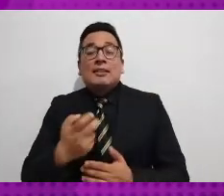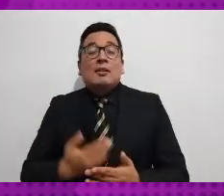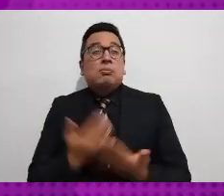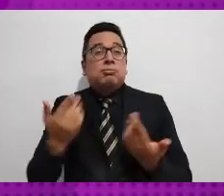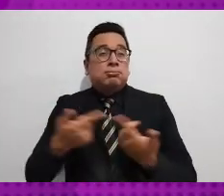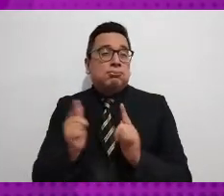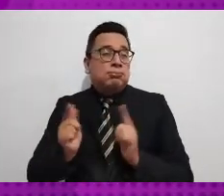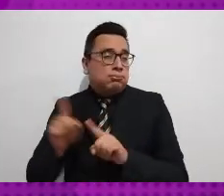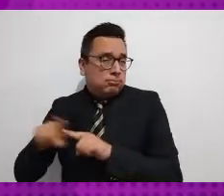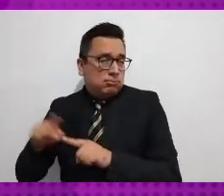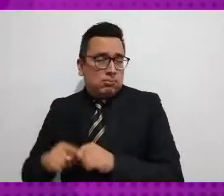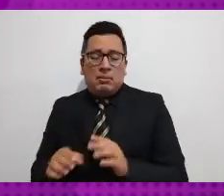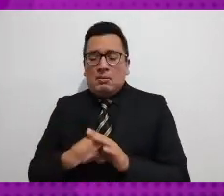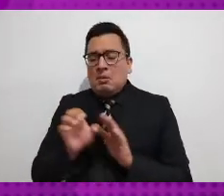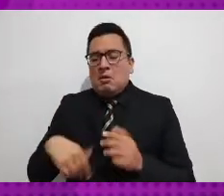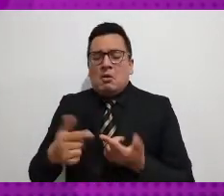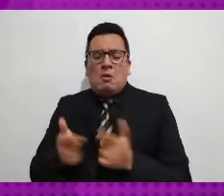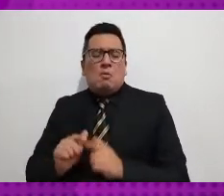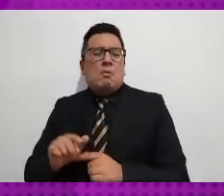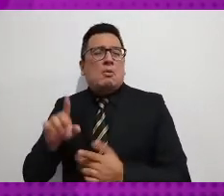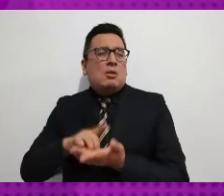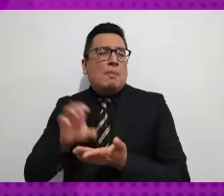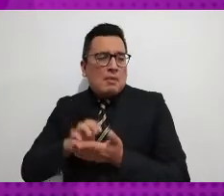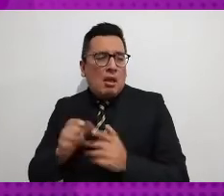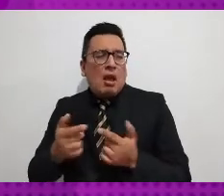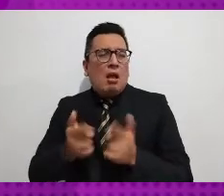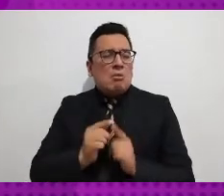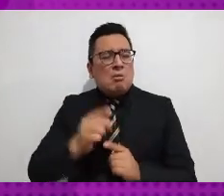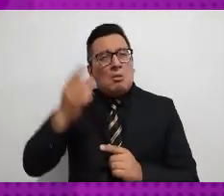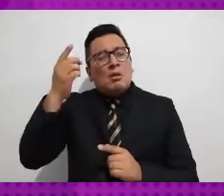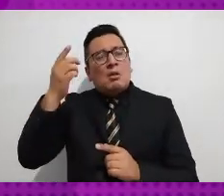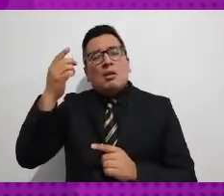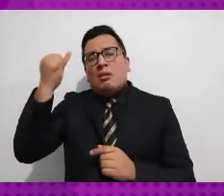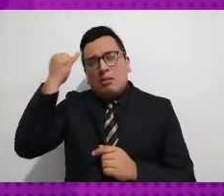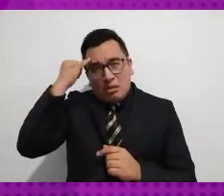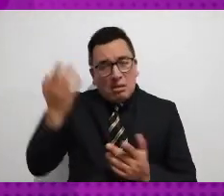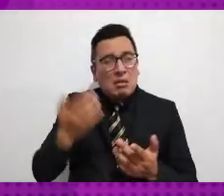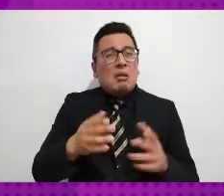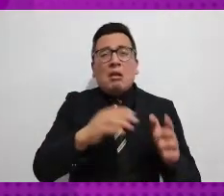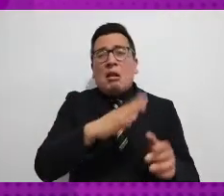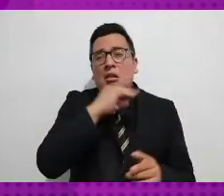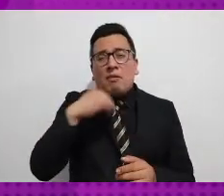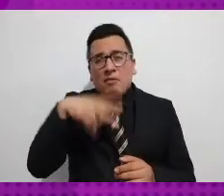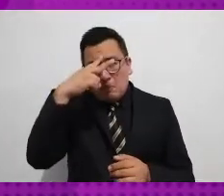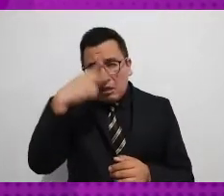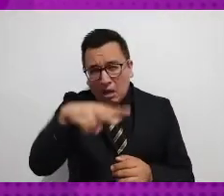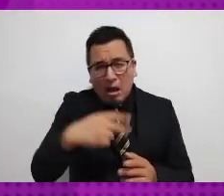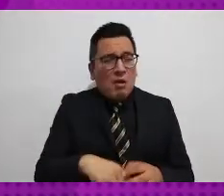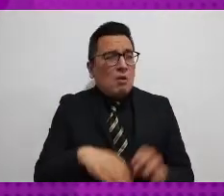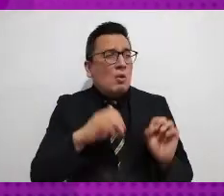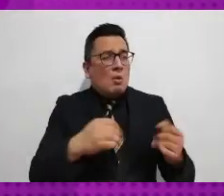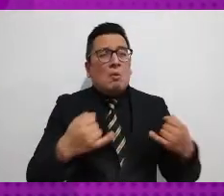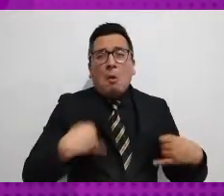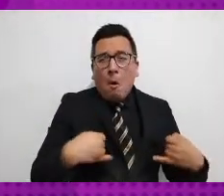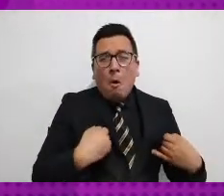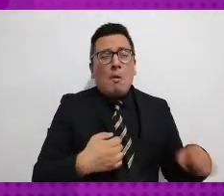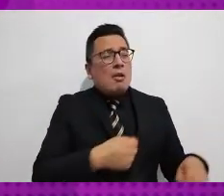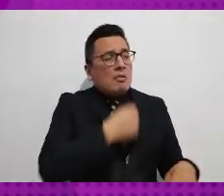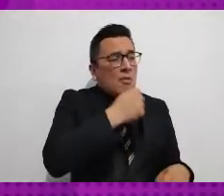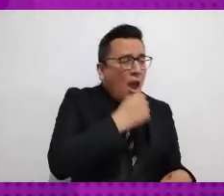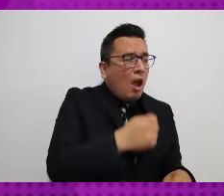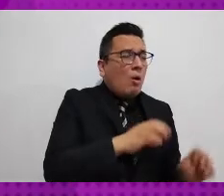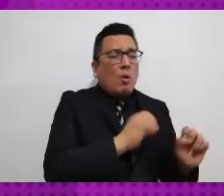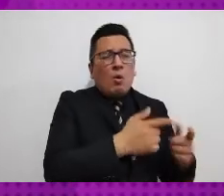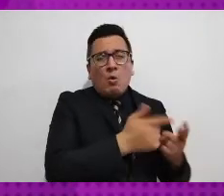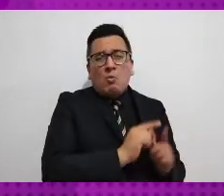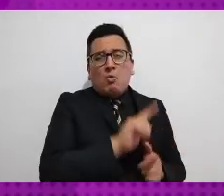llámese personas con discapacidad, personas indígenas, afrodescendientes, jóvenes, adultos mayores, desde todos los grupos tenemos que seguir luchando